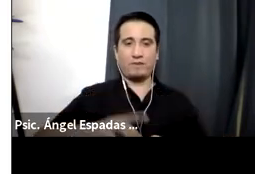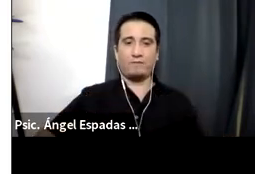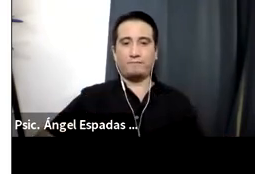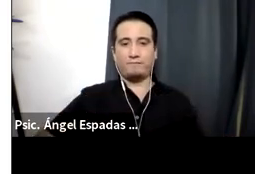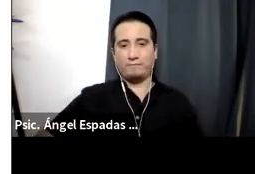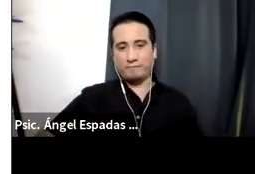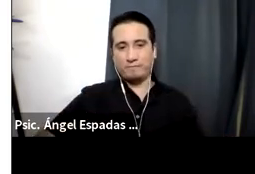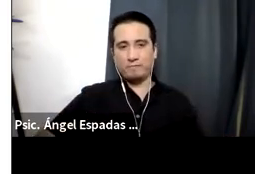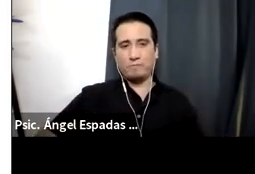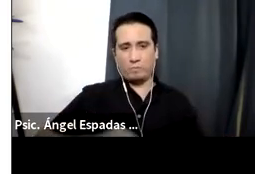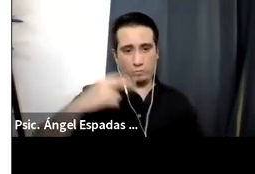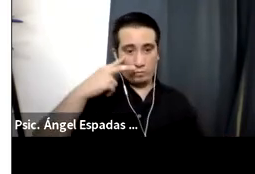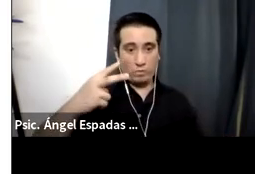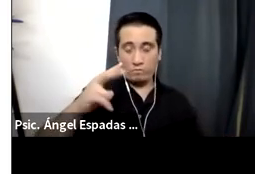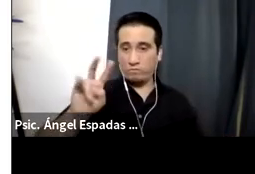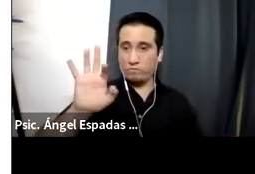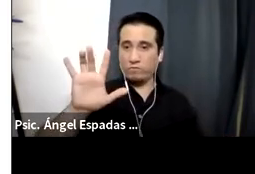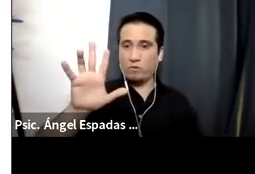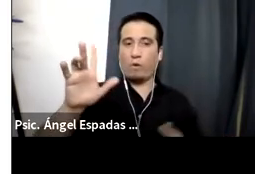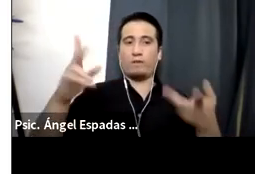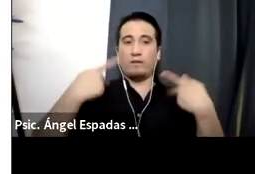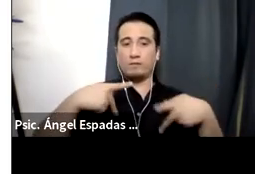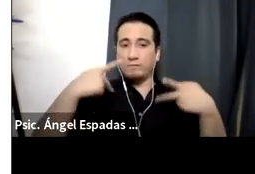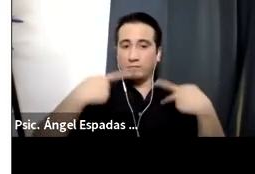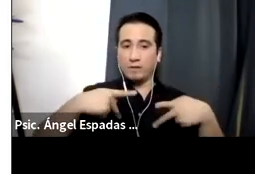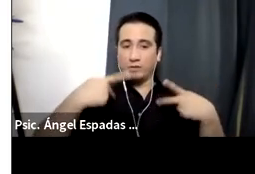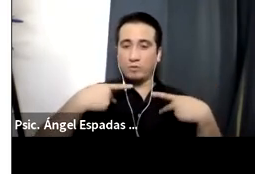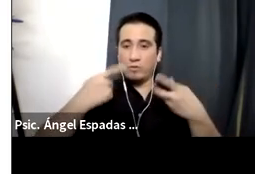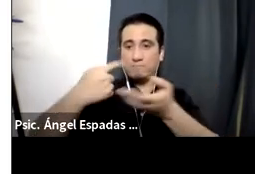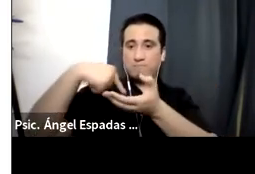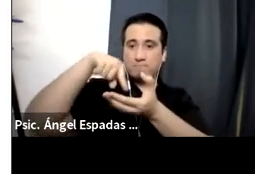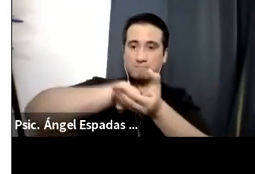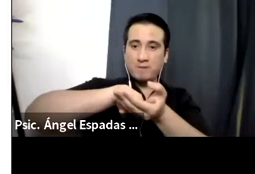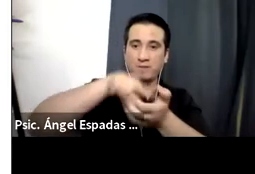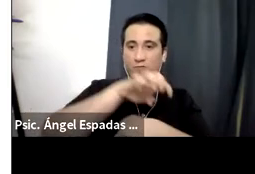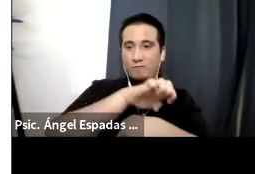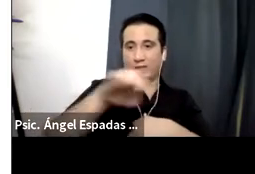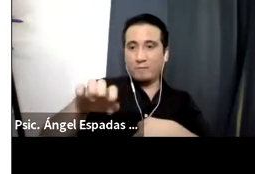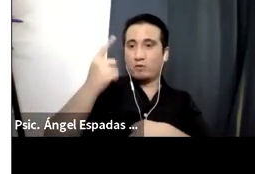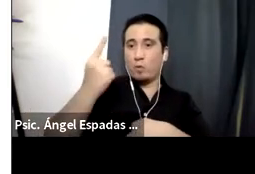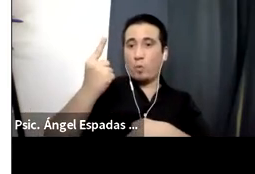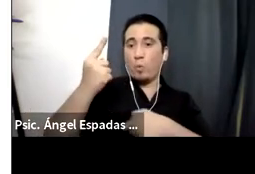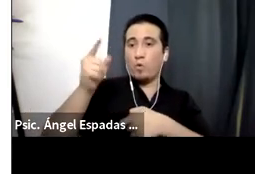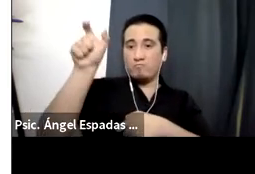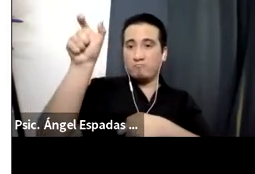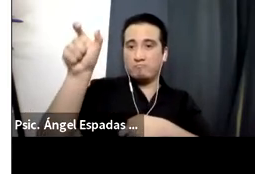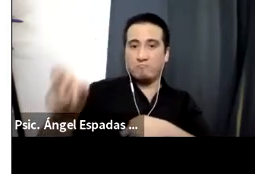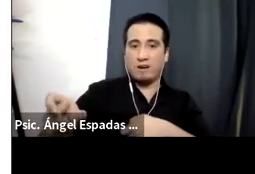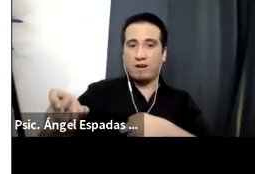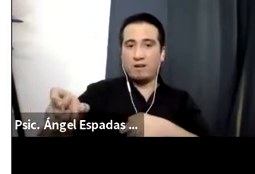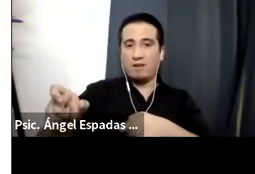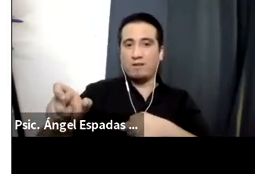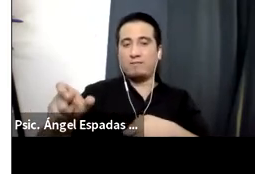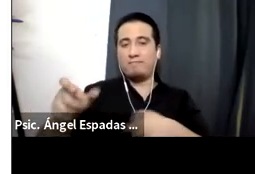que 50 pasajeros caben en ese espacio de un carril y